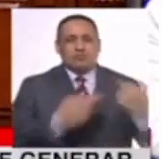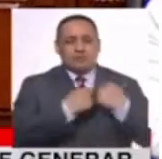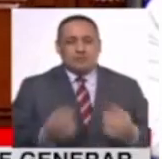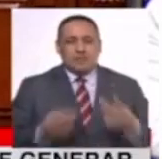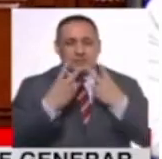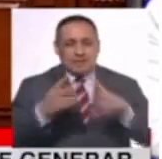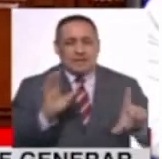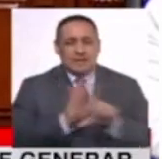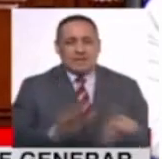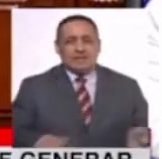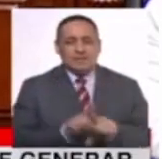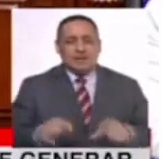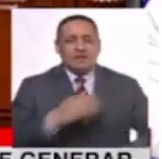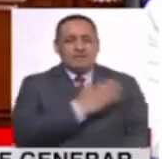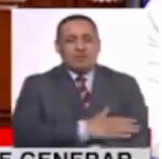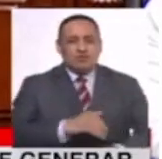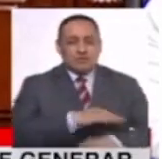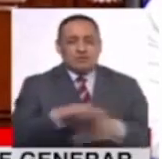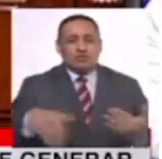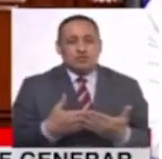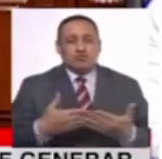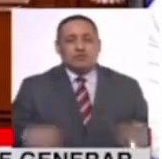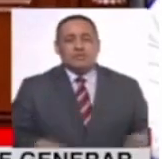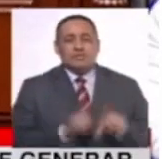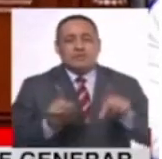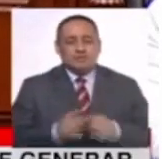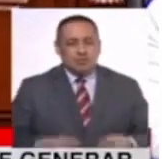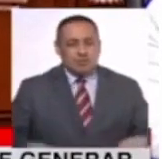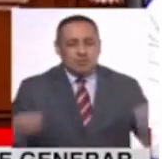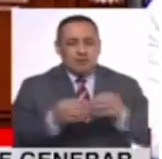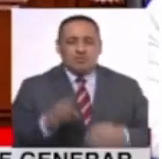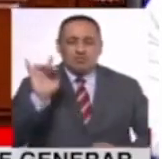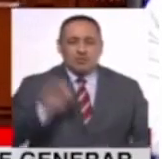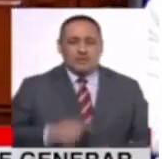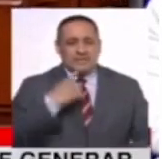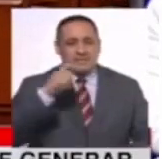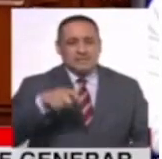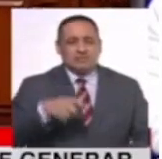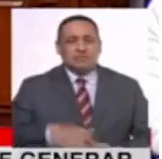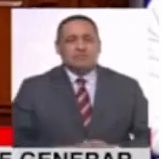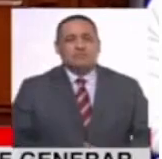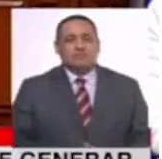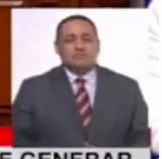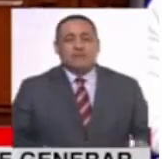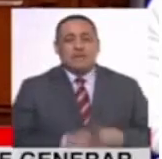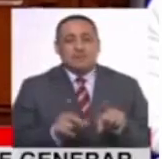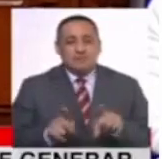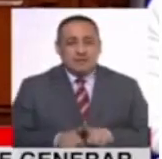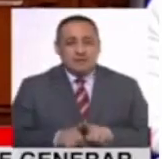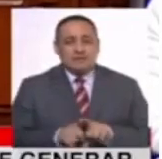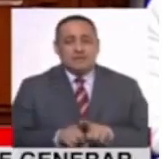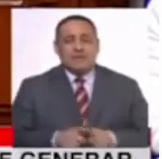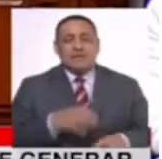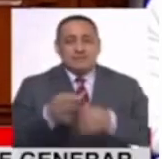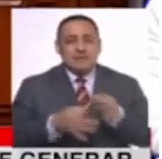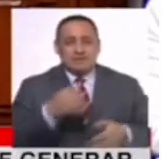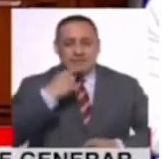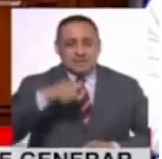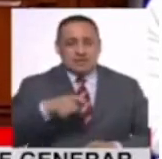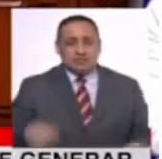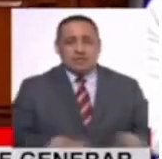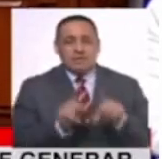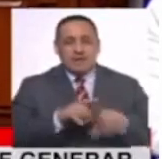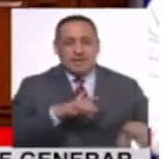obligación de legislar en favor de las mayorías y de sus más urgentes necesidades. Asimismo, es